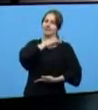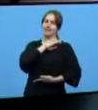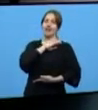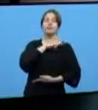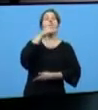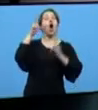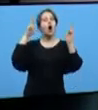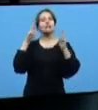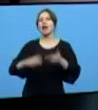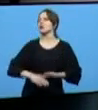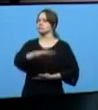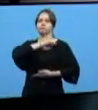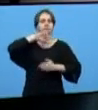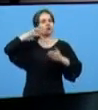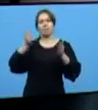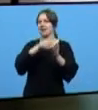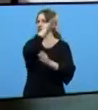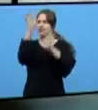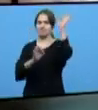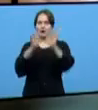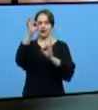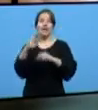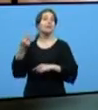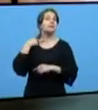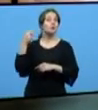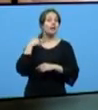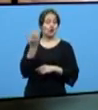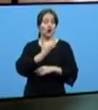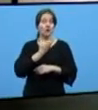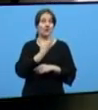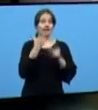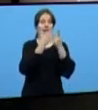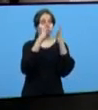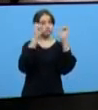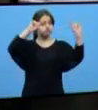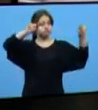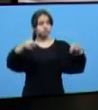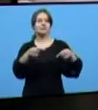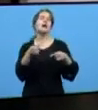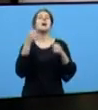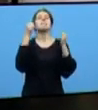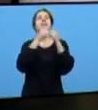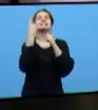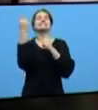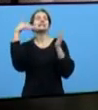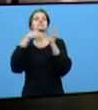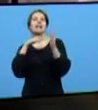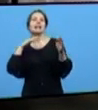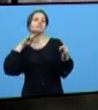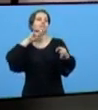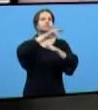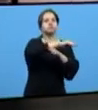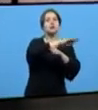A Deputación asinou esta semana un convenio co Concello Viveirense, o que achega 26.000 euros para manter a Carpa Museo e avalar a